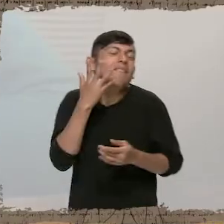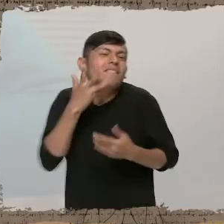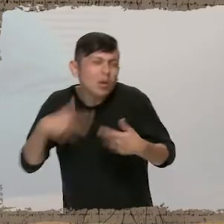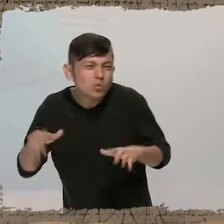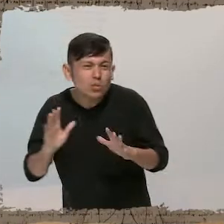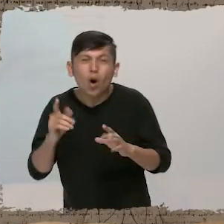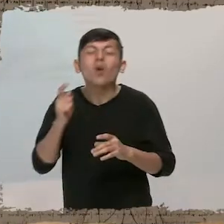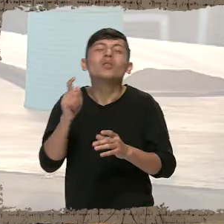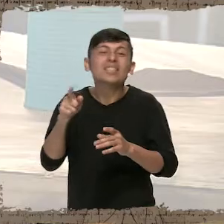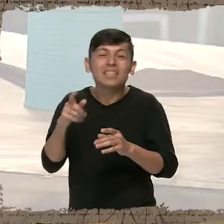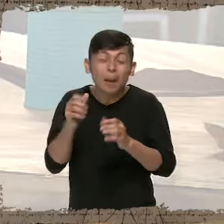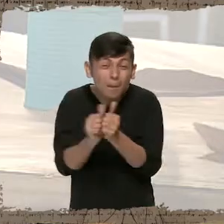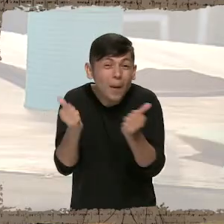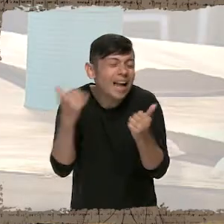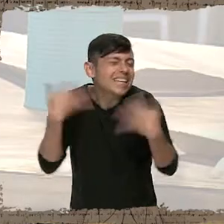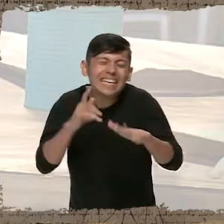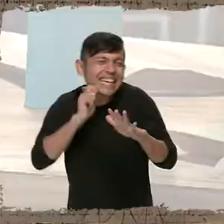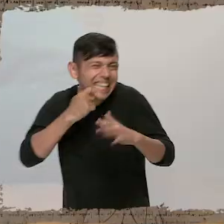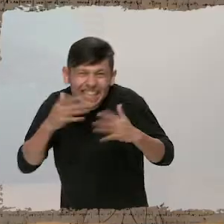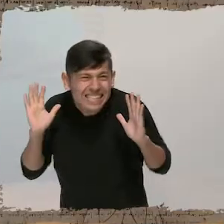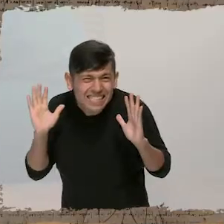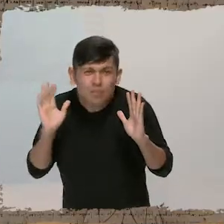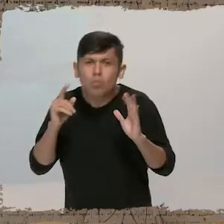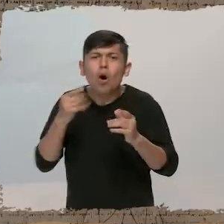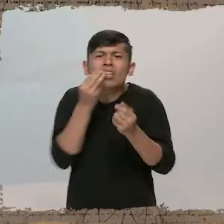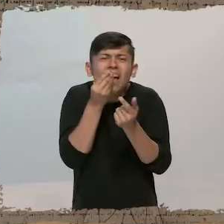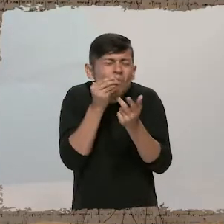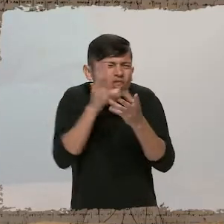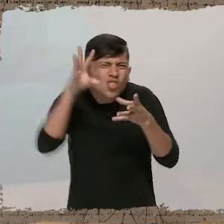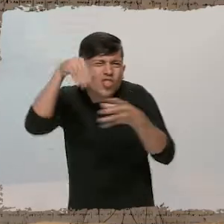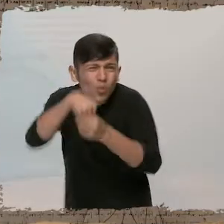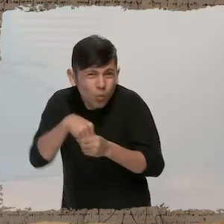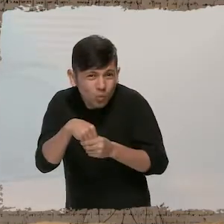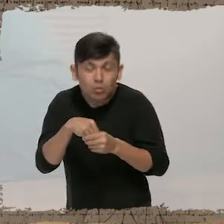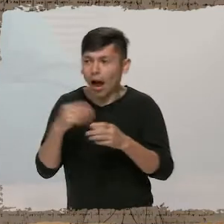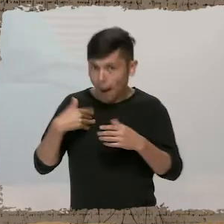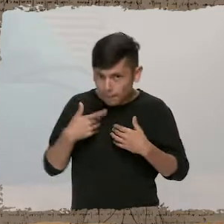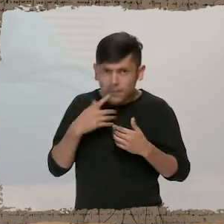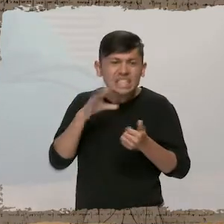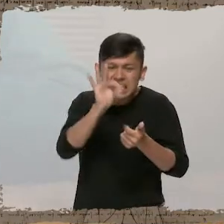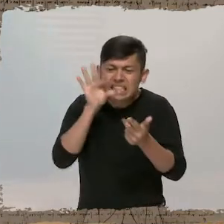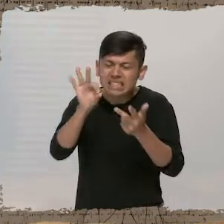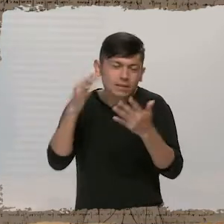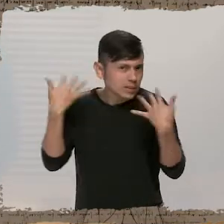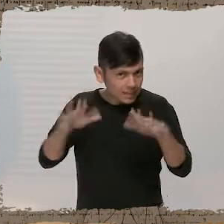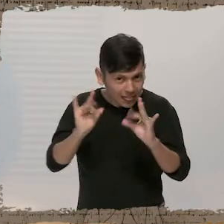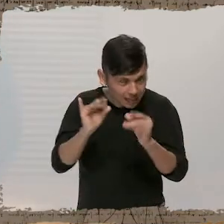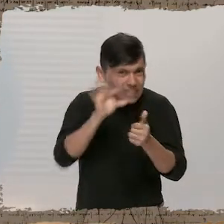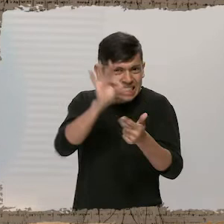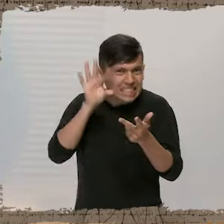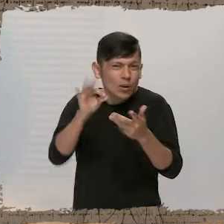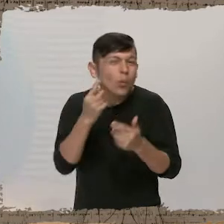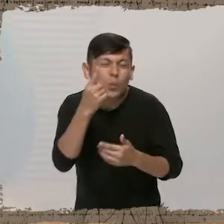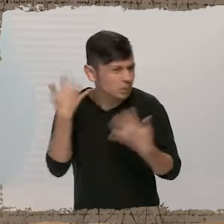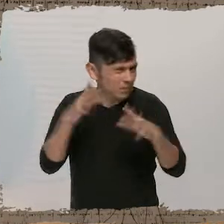está muy rico ese pan y riquísimo con todos los sabores a mí la verdad me está costando poder elegir un programa